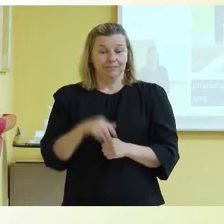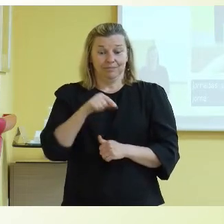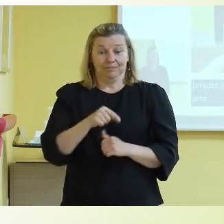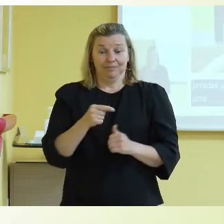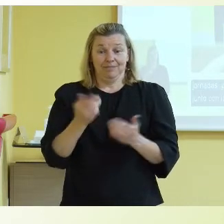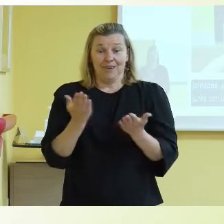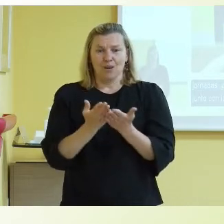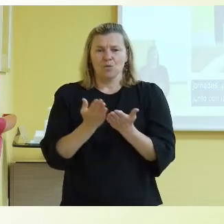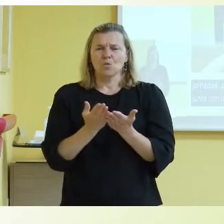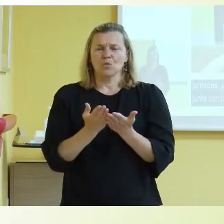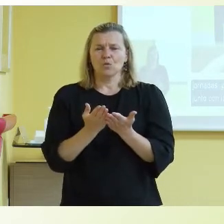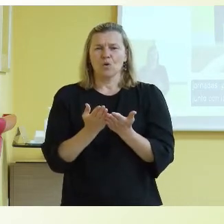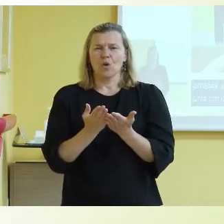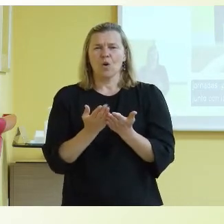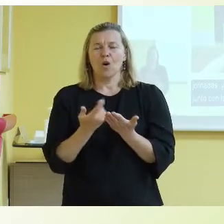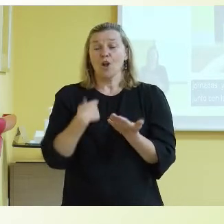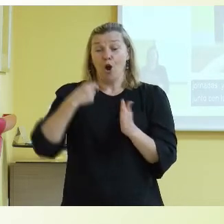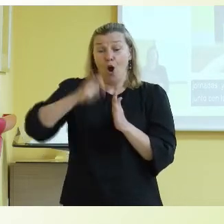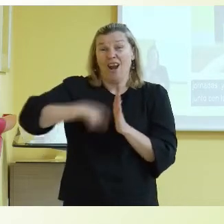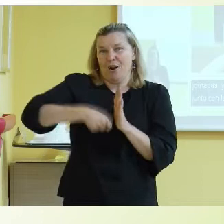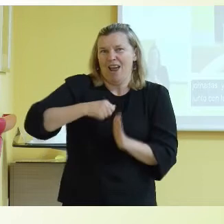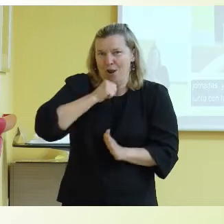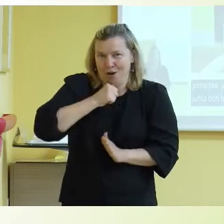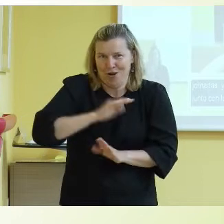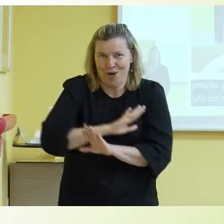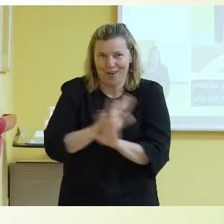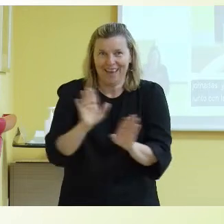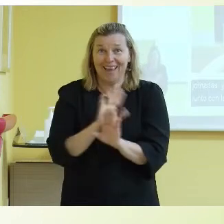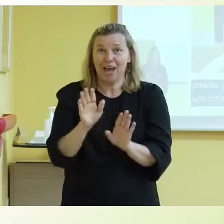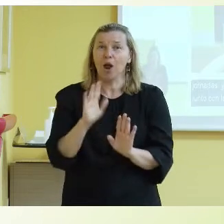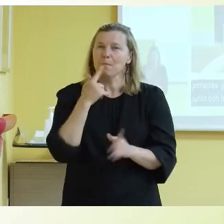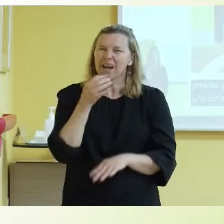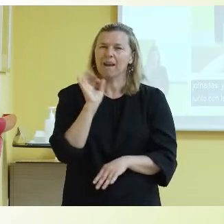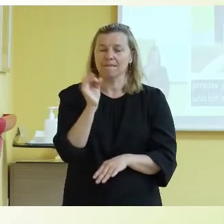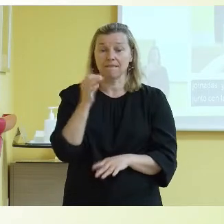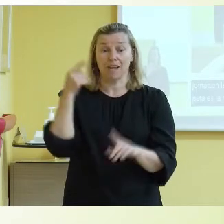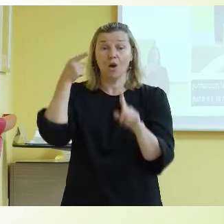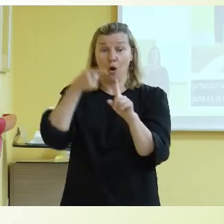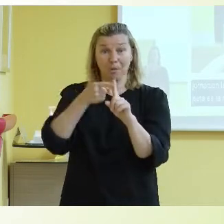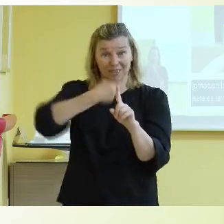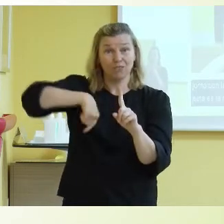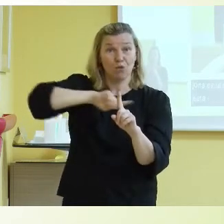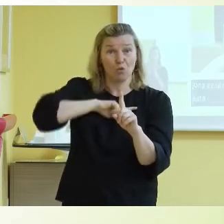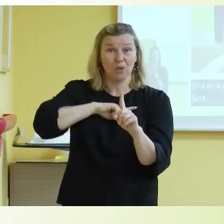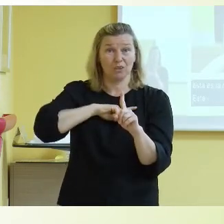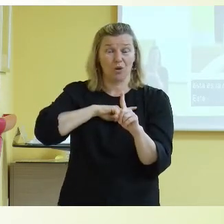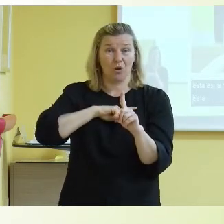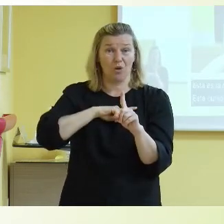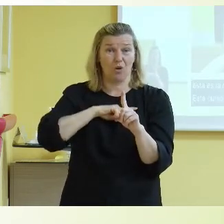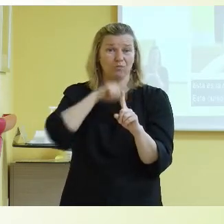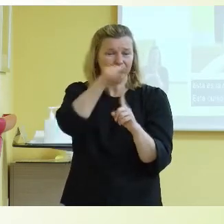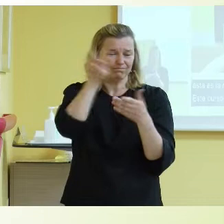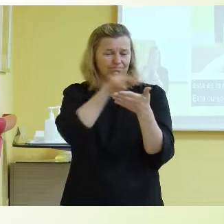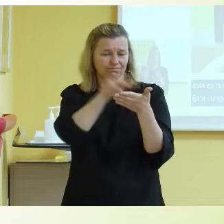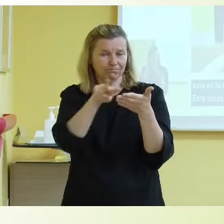curso yo no me quiero enrollar mucho más, pero sí que es verdad que nuestro objetivo, ya lo habéis leído en